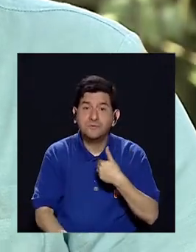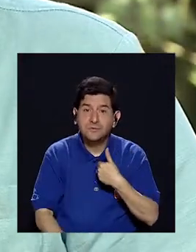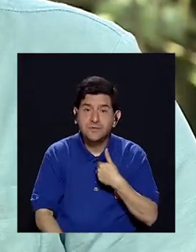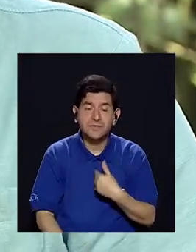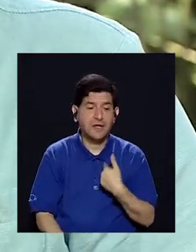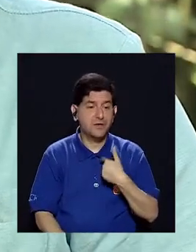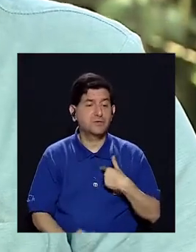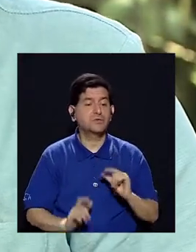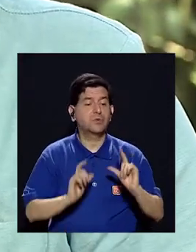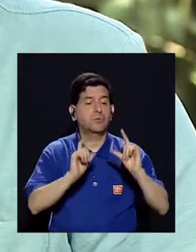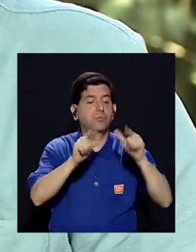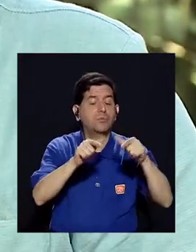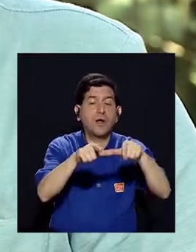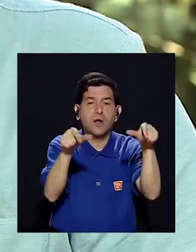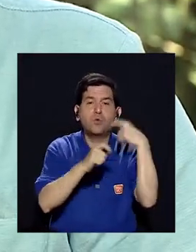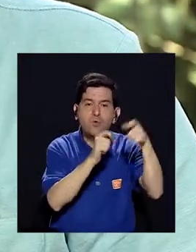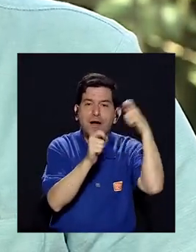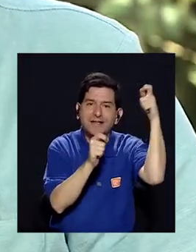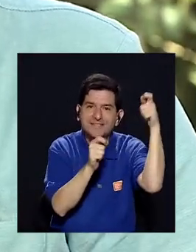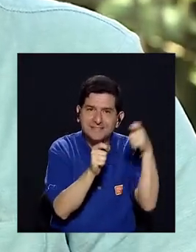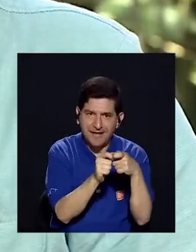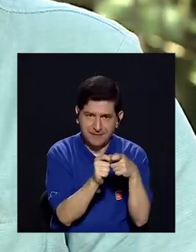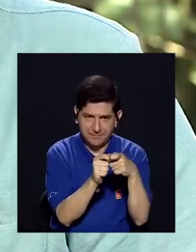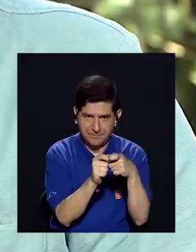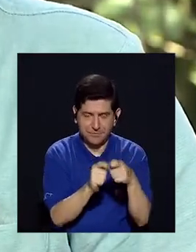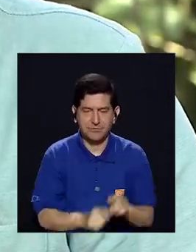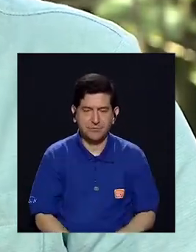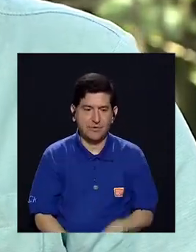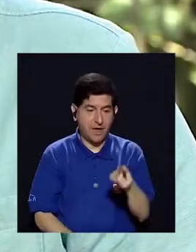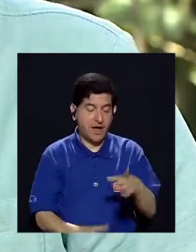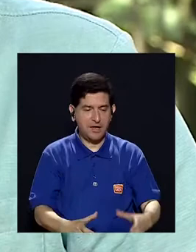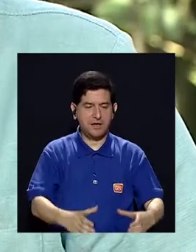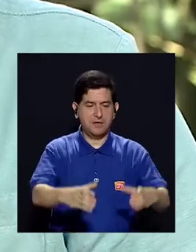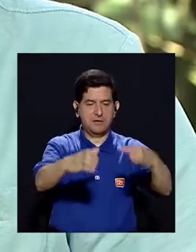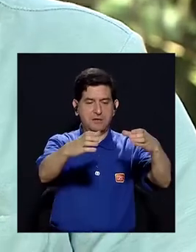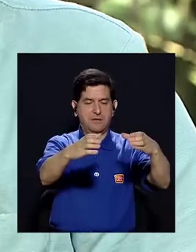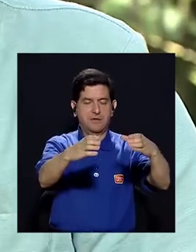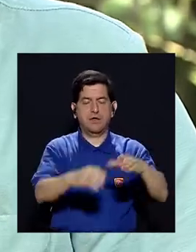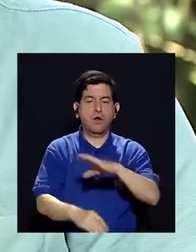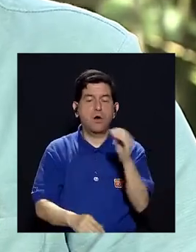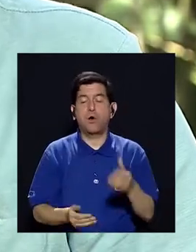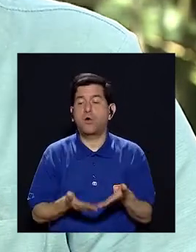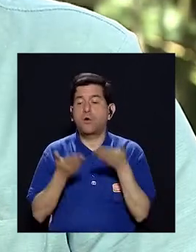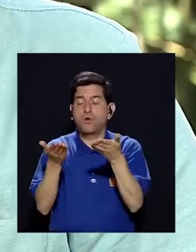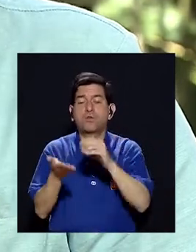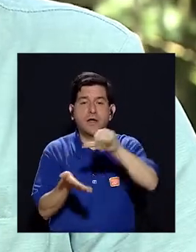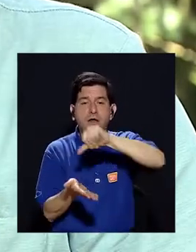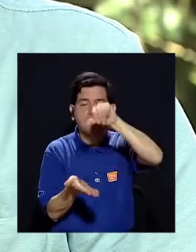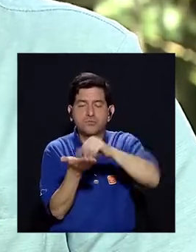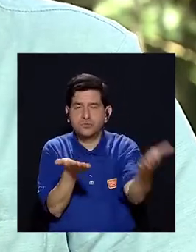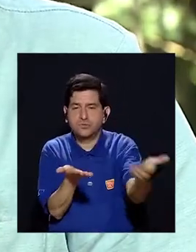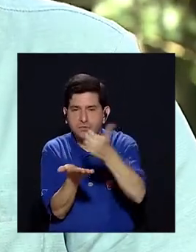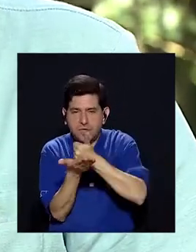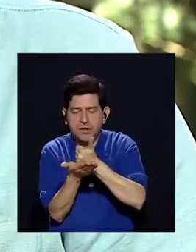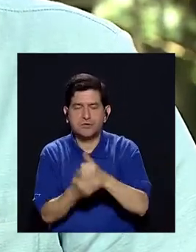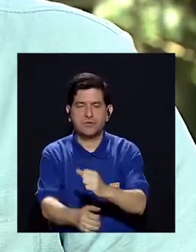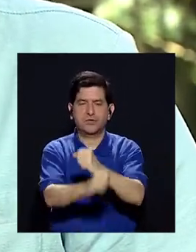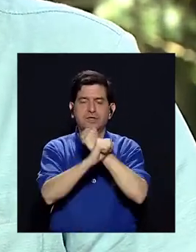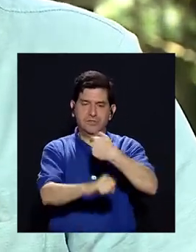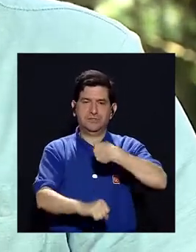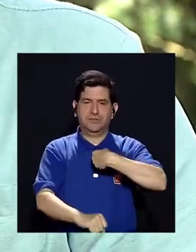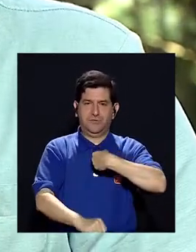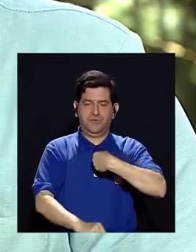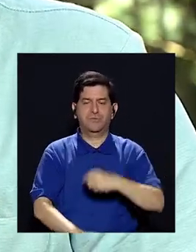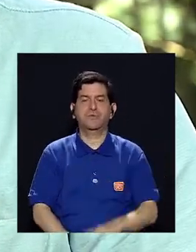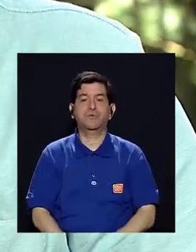posibilidad de depositarlo en determinado lugar, en determinado recipiente, o llevarlo a un centro de acopio y poder